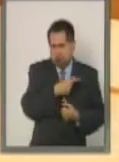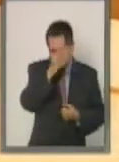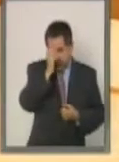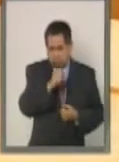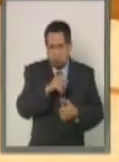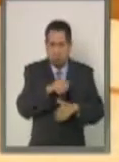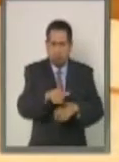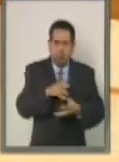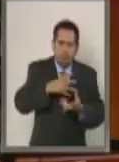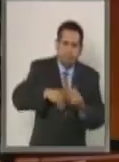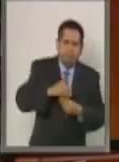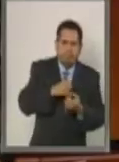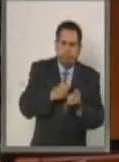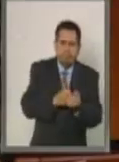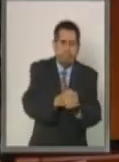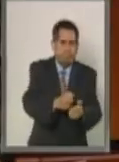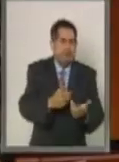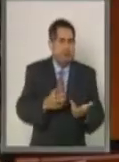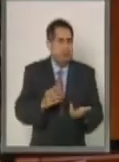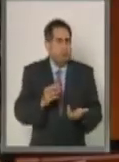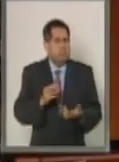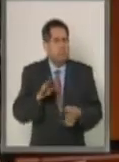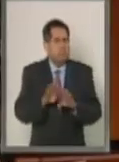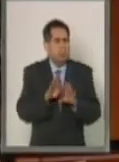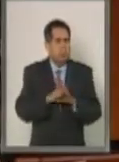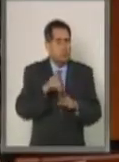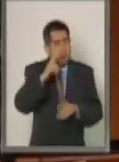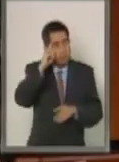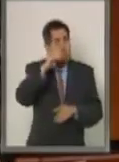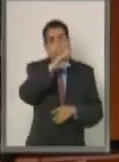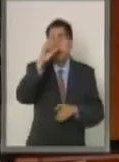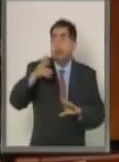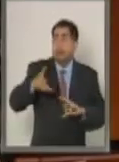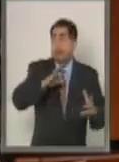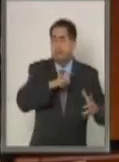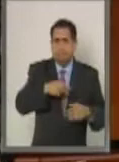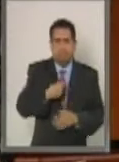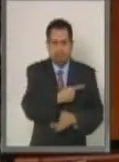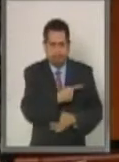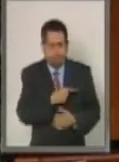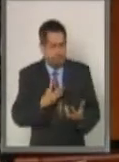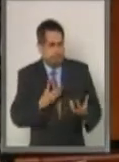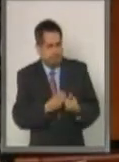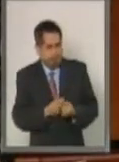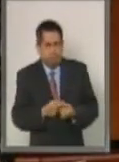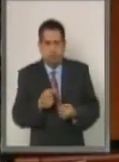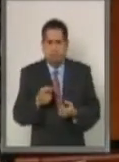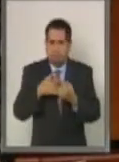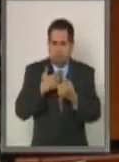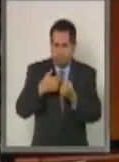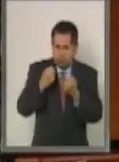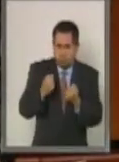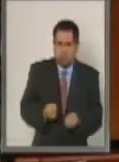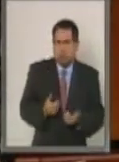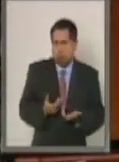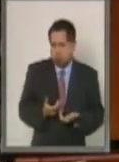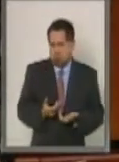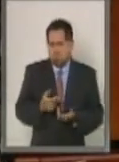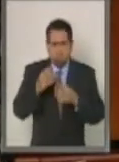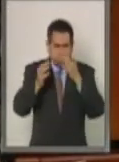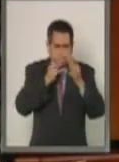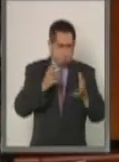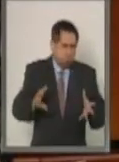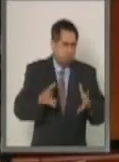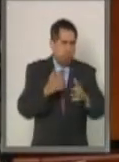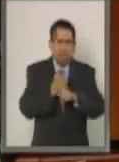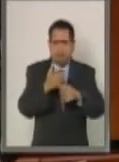desarrollo sostenible, combate al cambio climático, seguridad alimentaria, promoción de